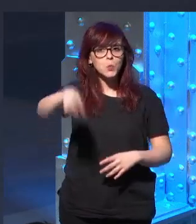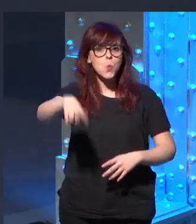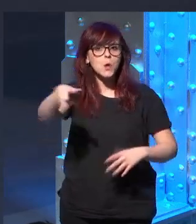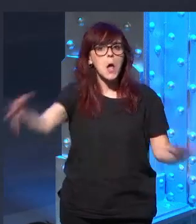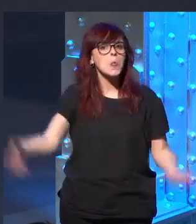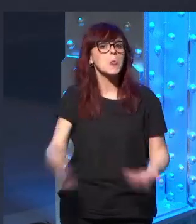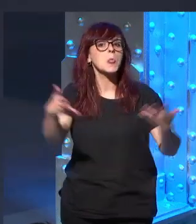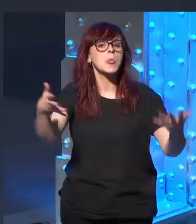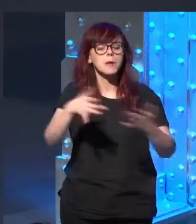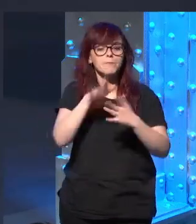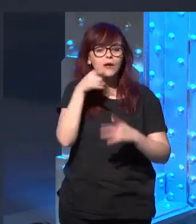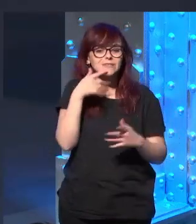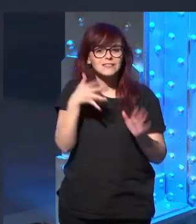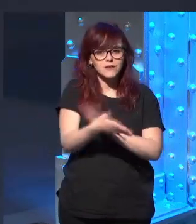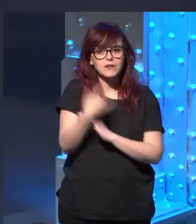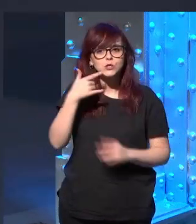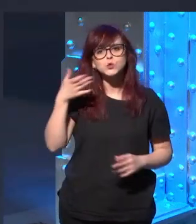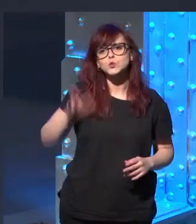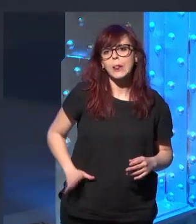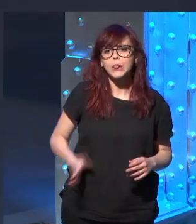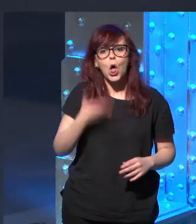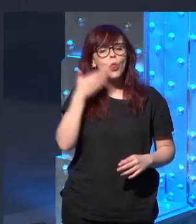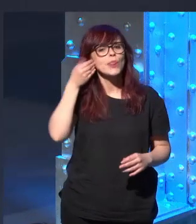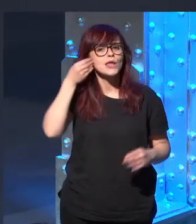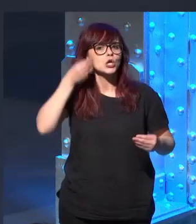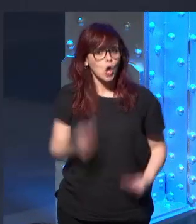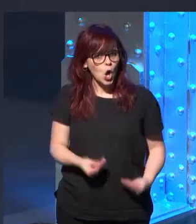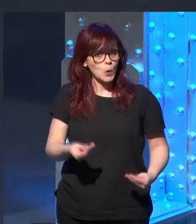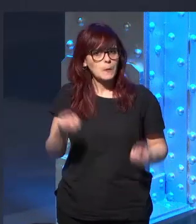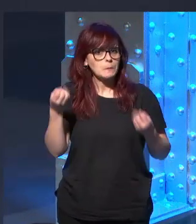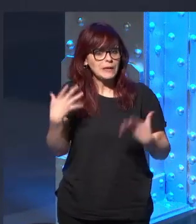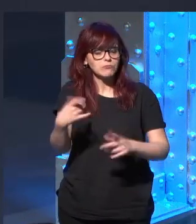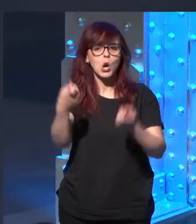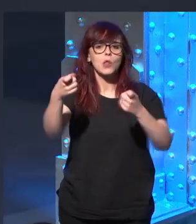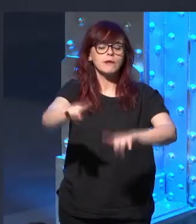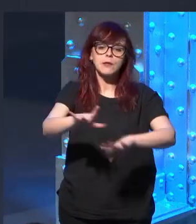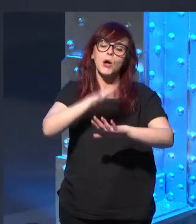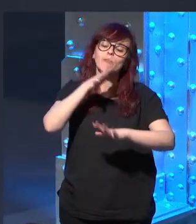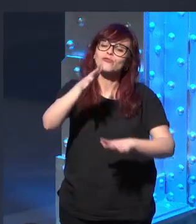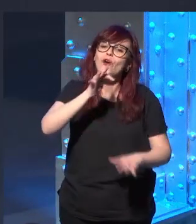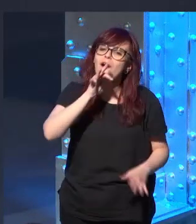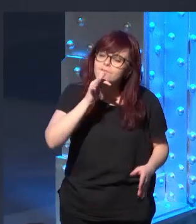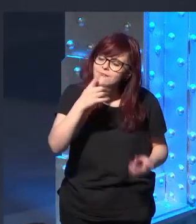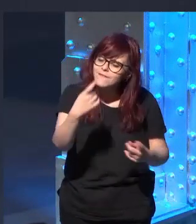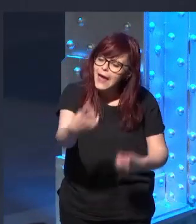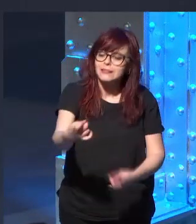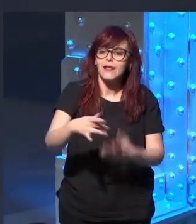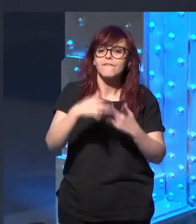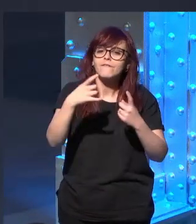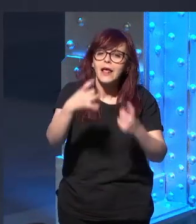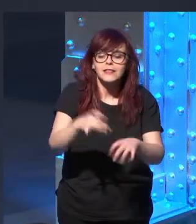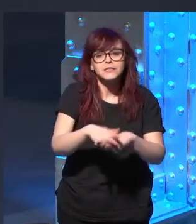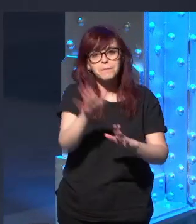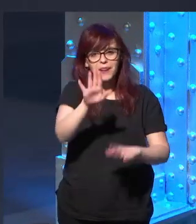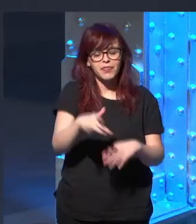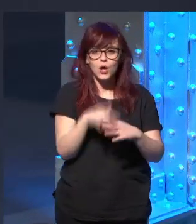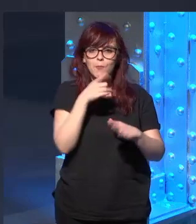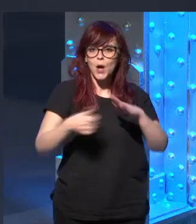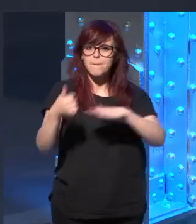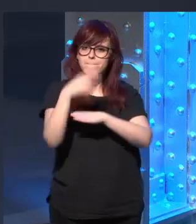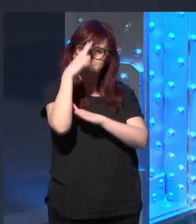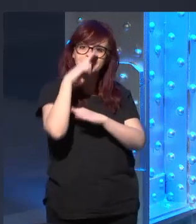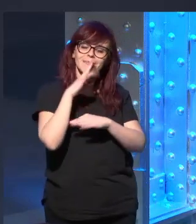tanto, para no tener unos sueldos dignos, porque todavía, o sea, siempre nos están tratando un poco con paternalismo,